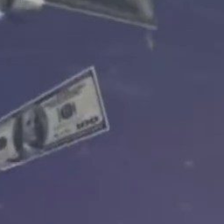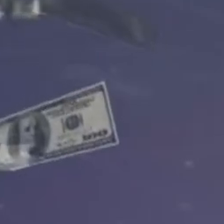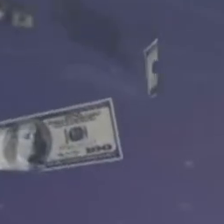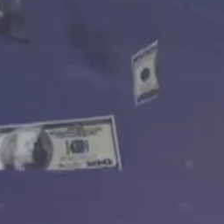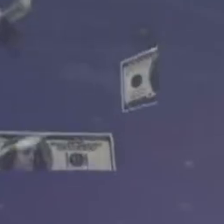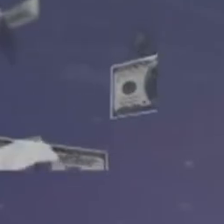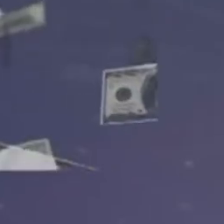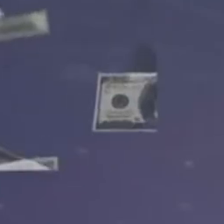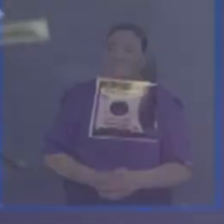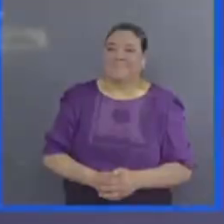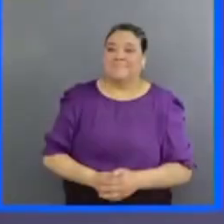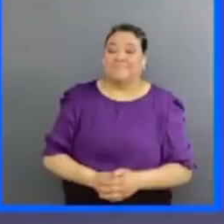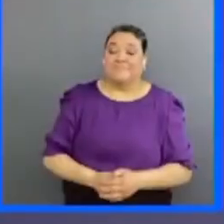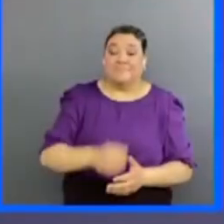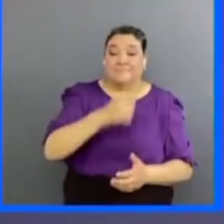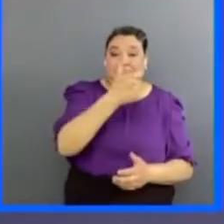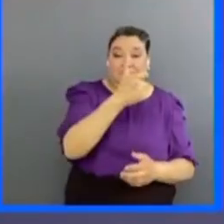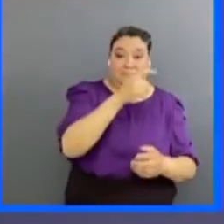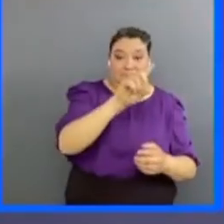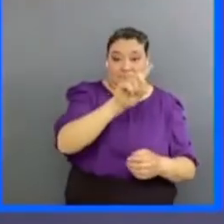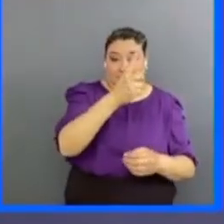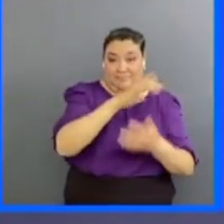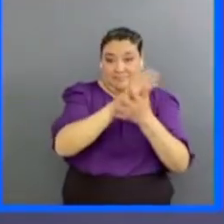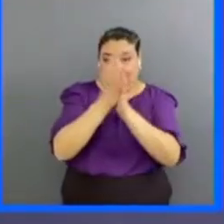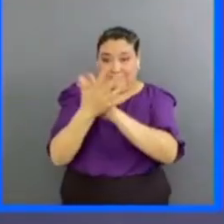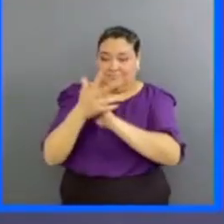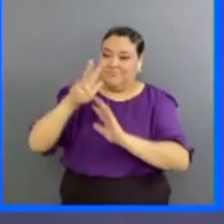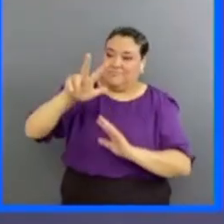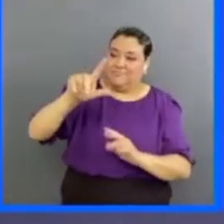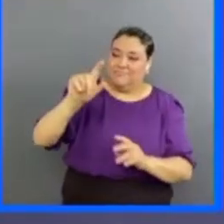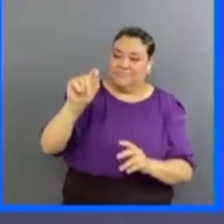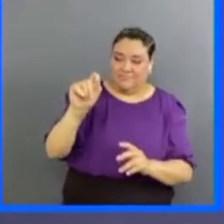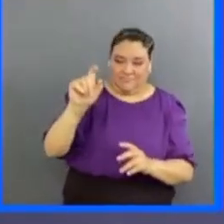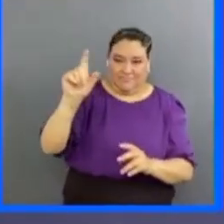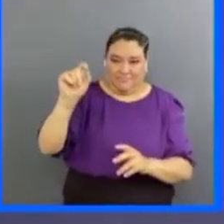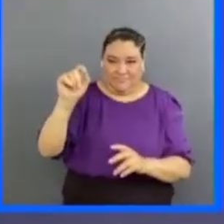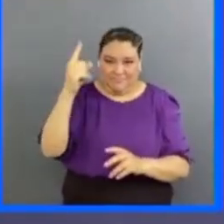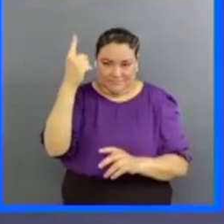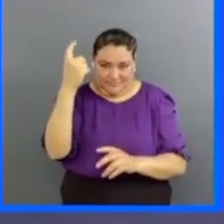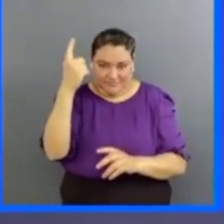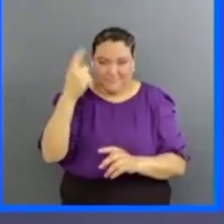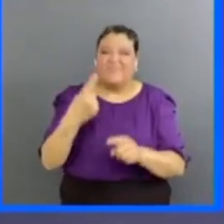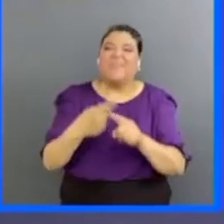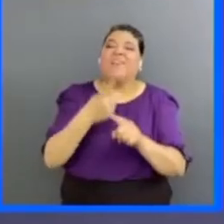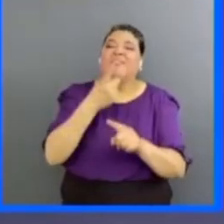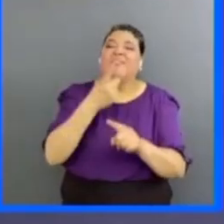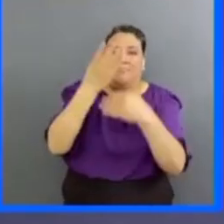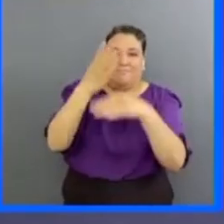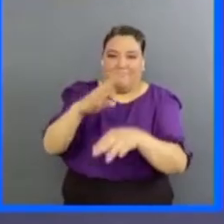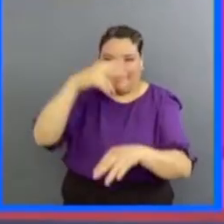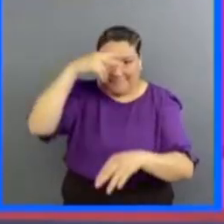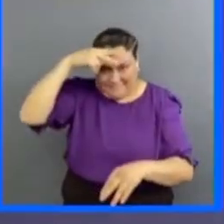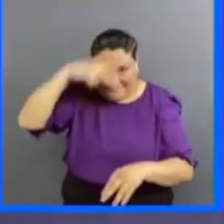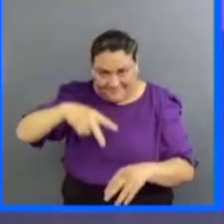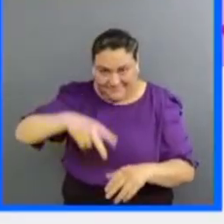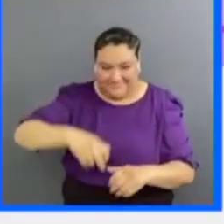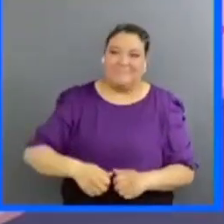El tipo de cambio se ubicó en 18 pesos con 28 centavos por dólar, de acuerdo con información del Banco de México.